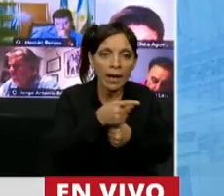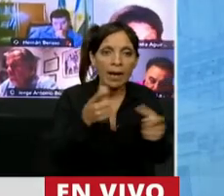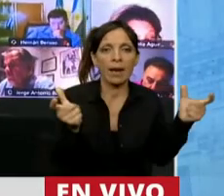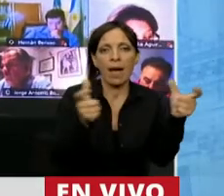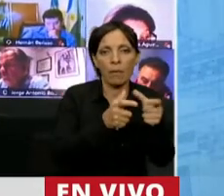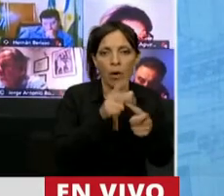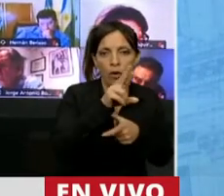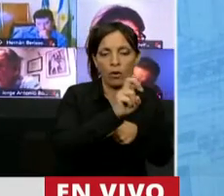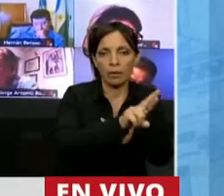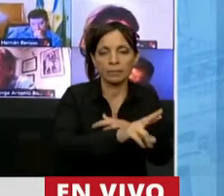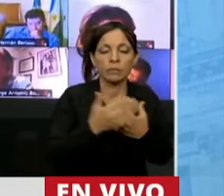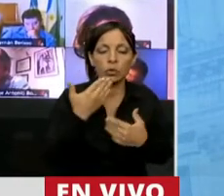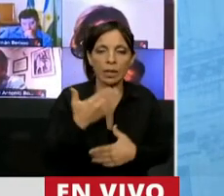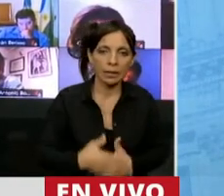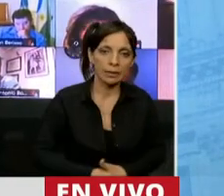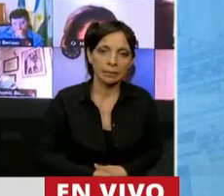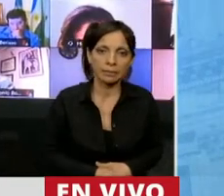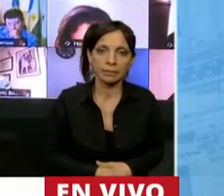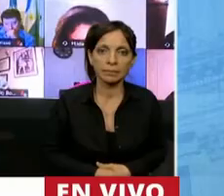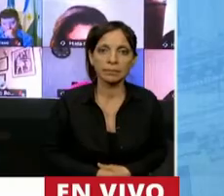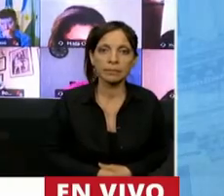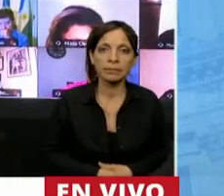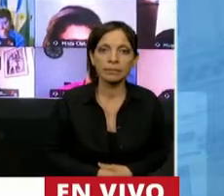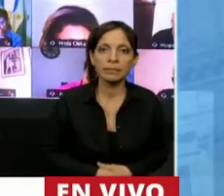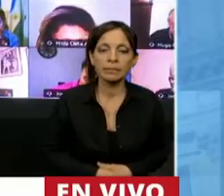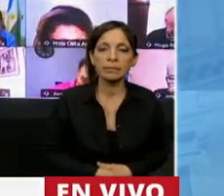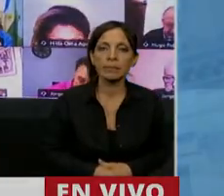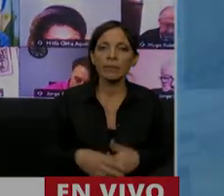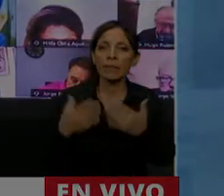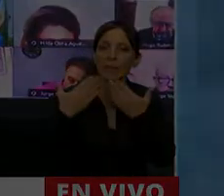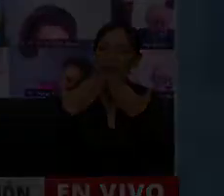parlamentaria. Gracias. Gracias, diputada.